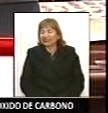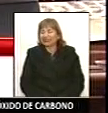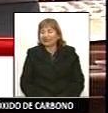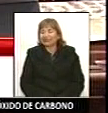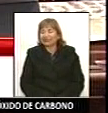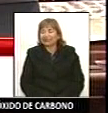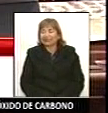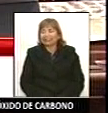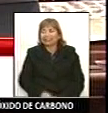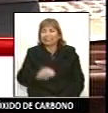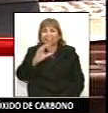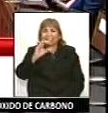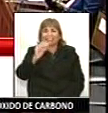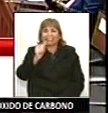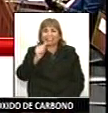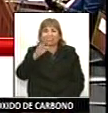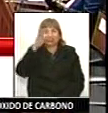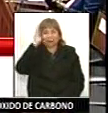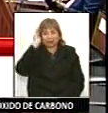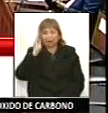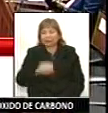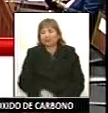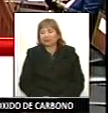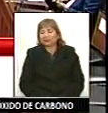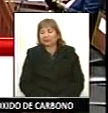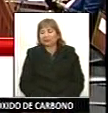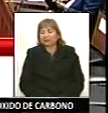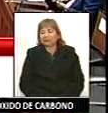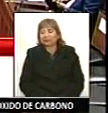palabra el congresista Carlos Bruce.